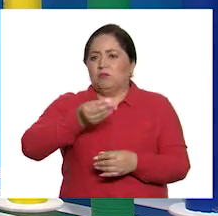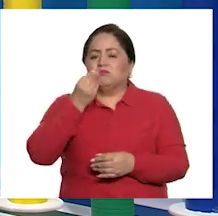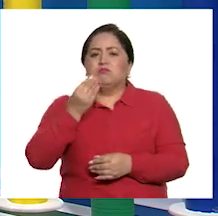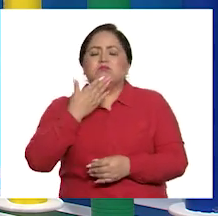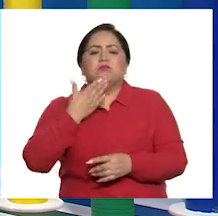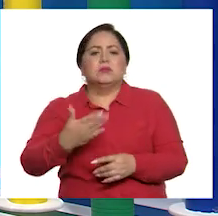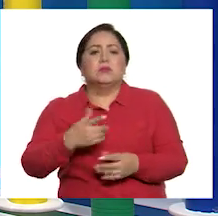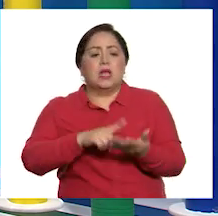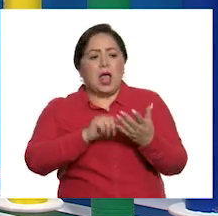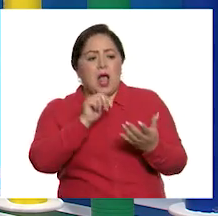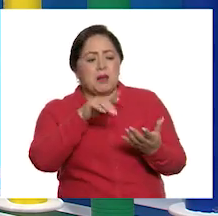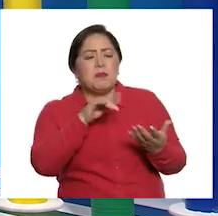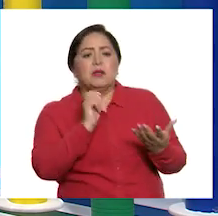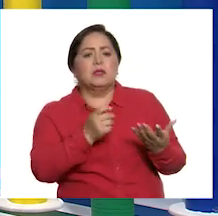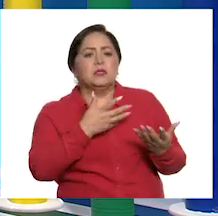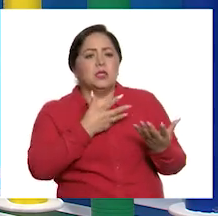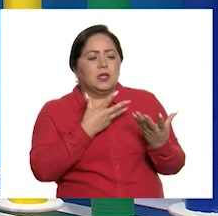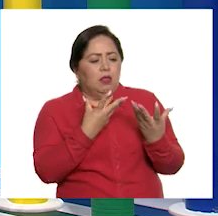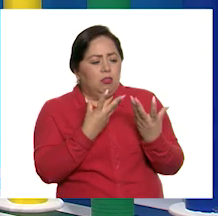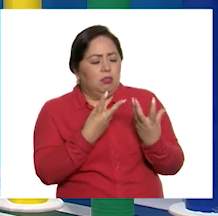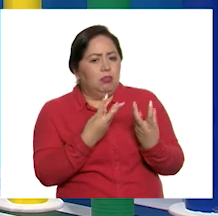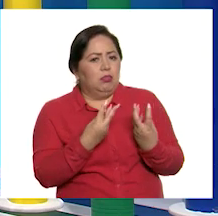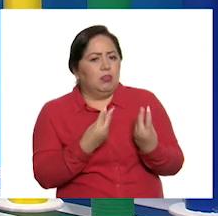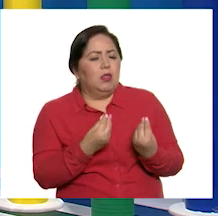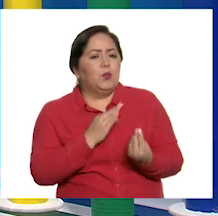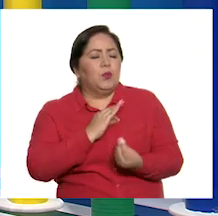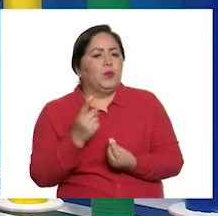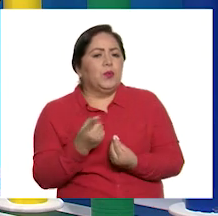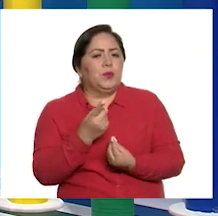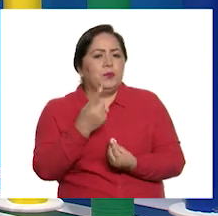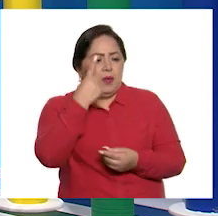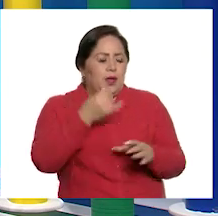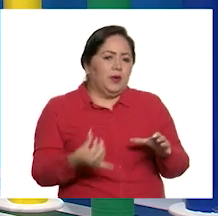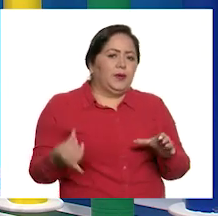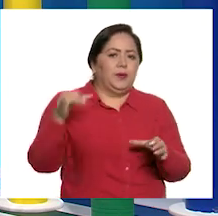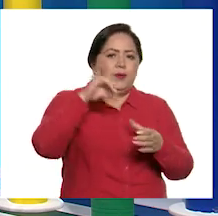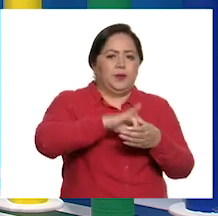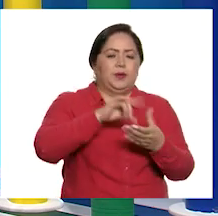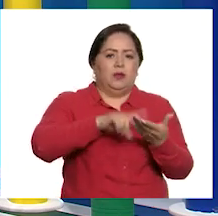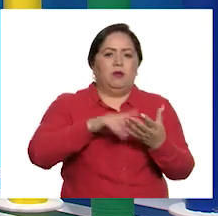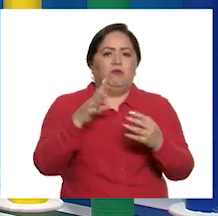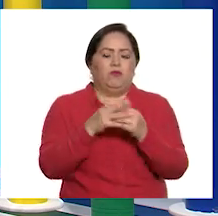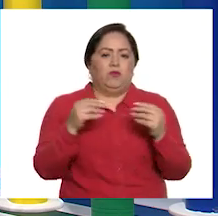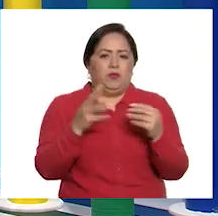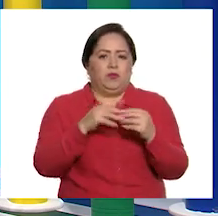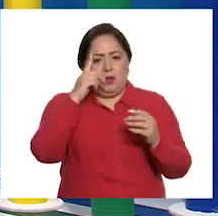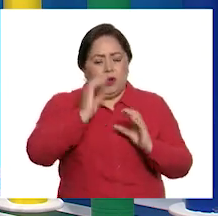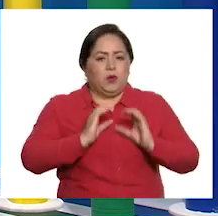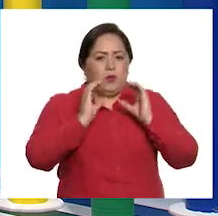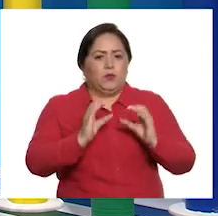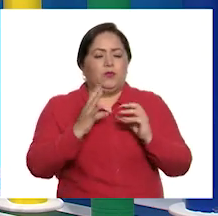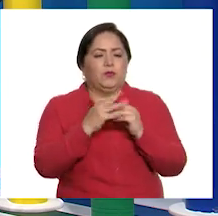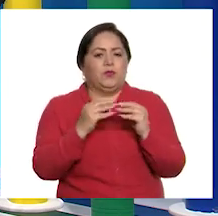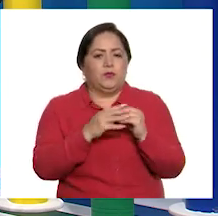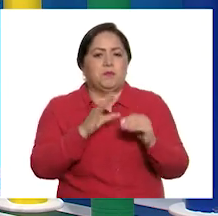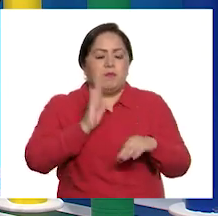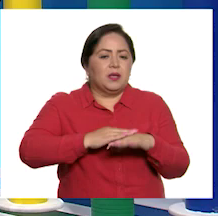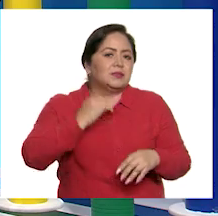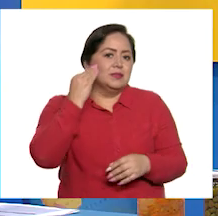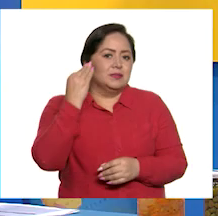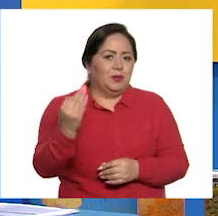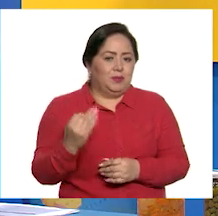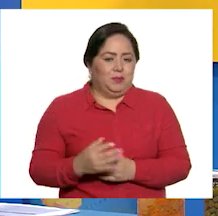que el almíbar tenga la espesura y consistencias necesarias y con ello se conserve la fruta por más